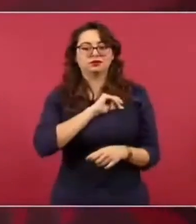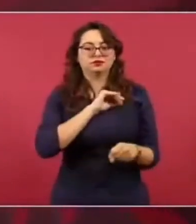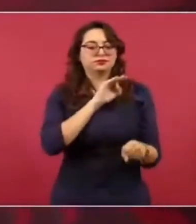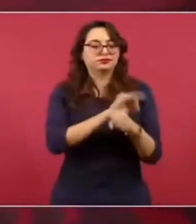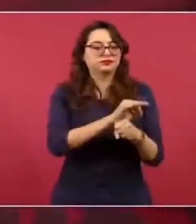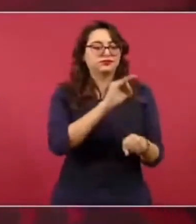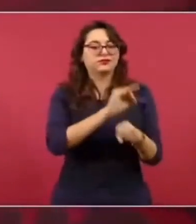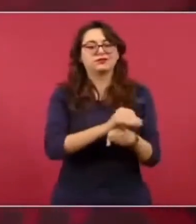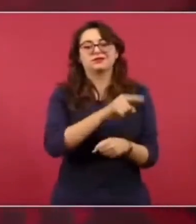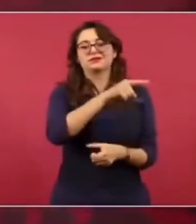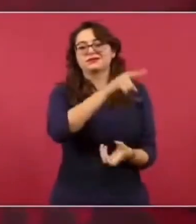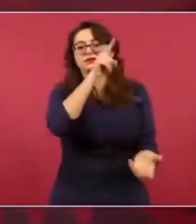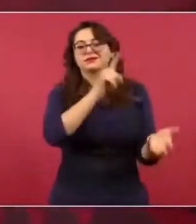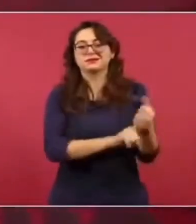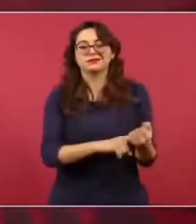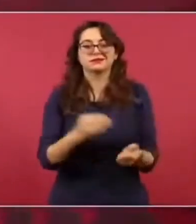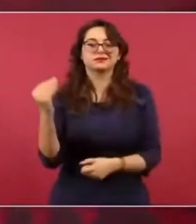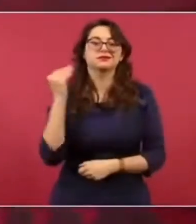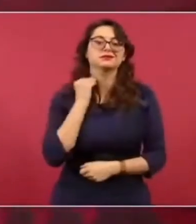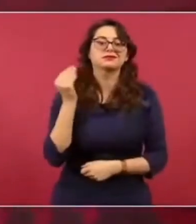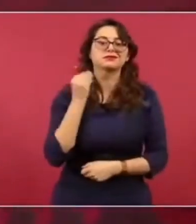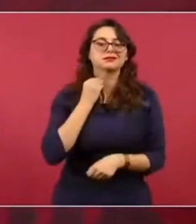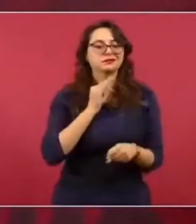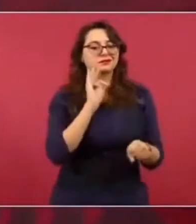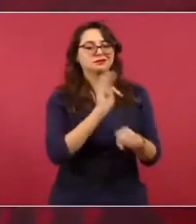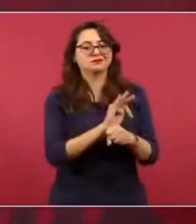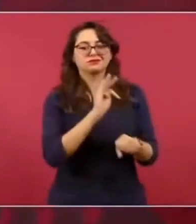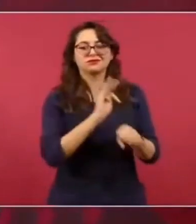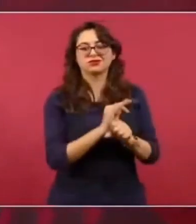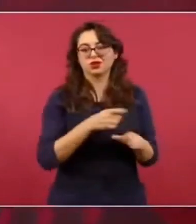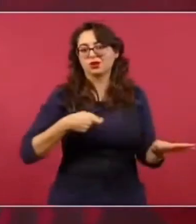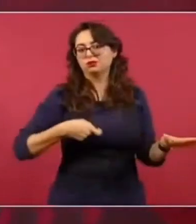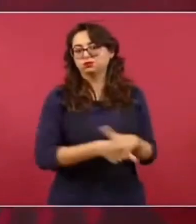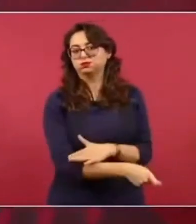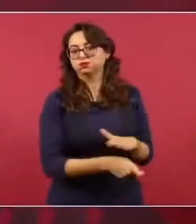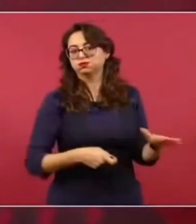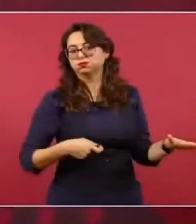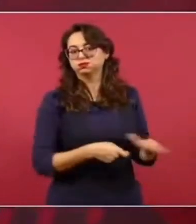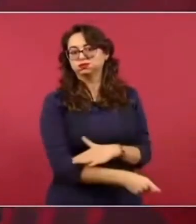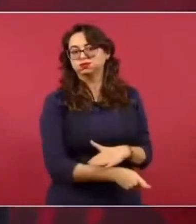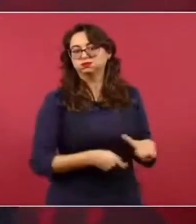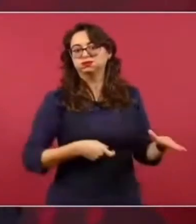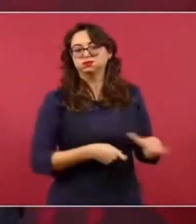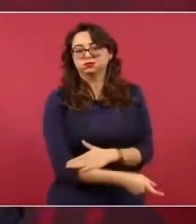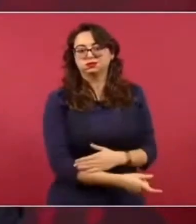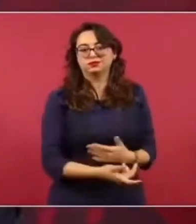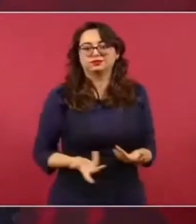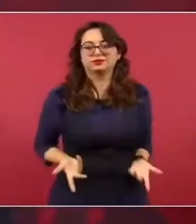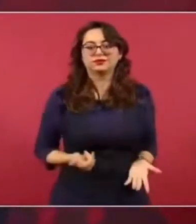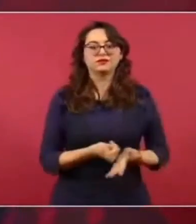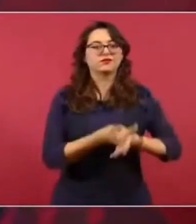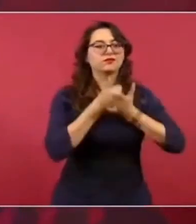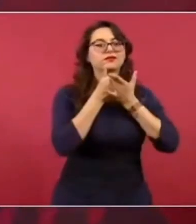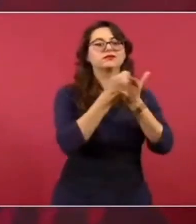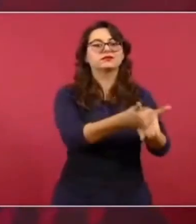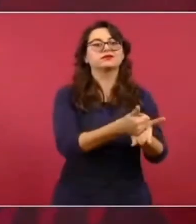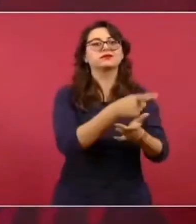el abogado más influyente, el que les hacía los trámites para que no pagaran